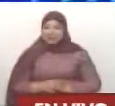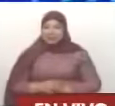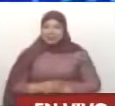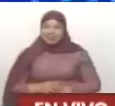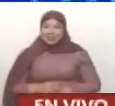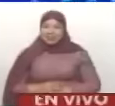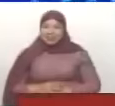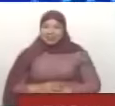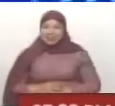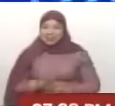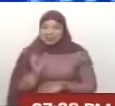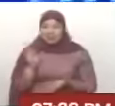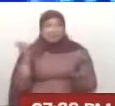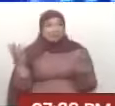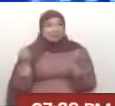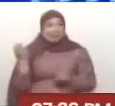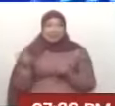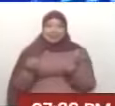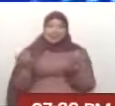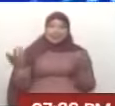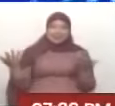¿Cómo lo vamos a pelar, verdad? ¿Ah?